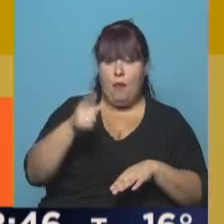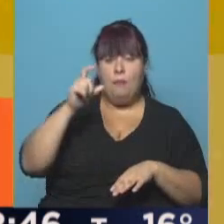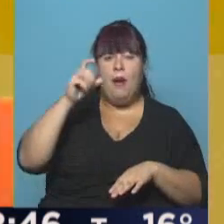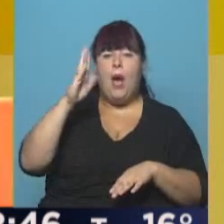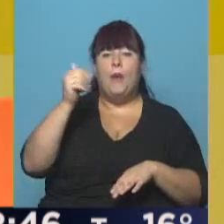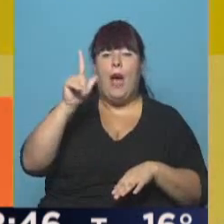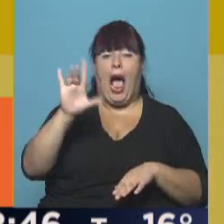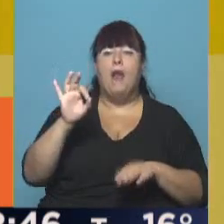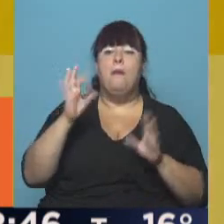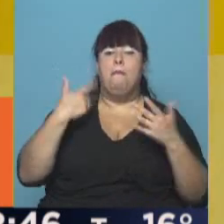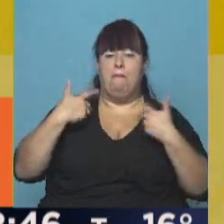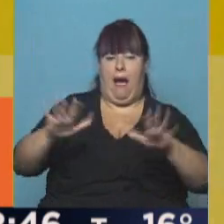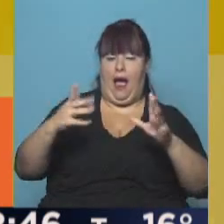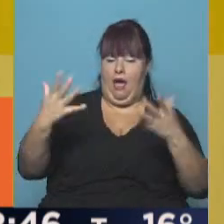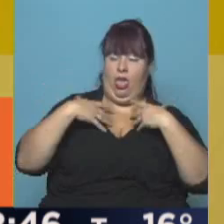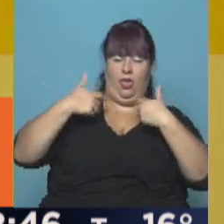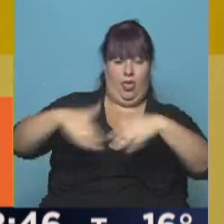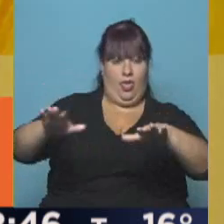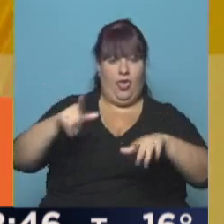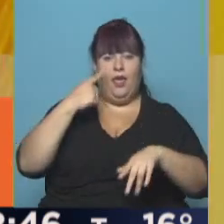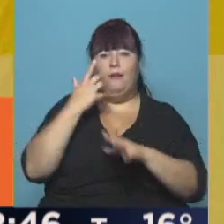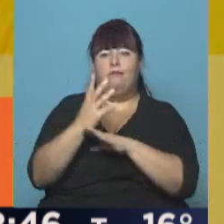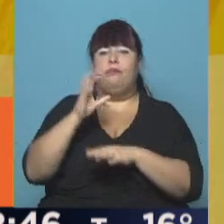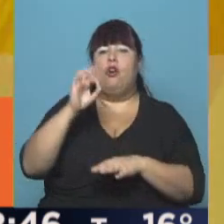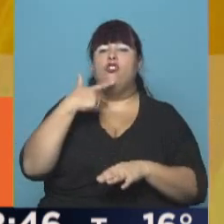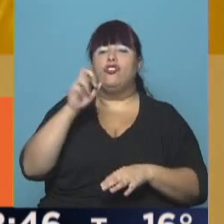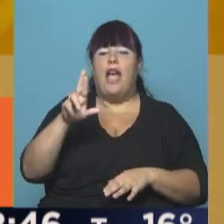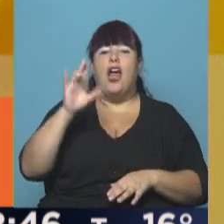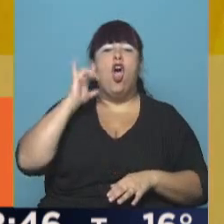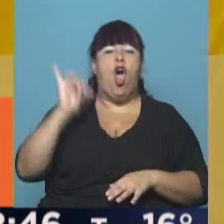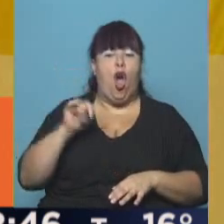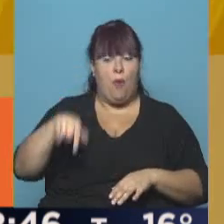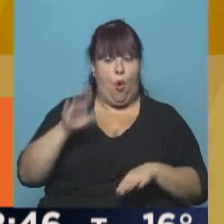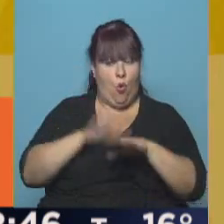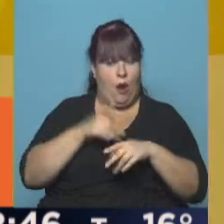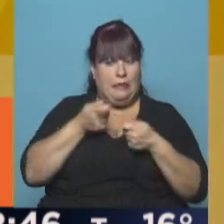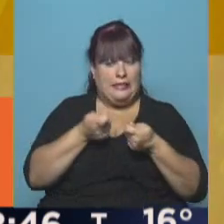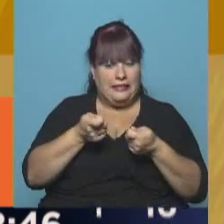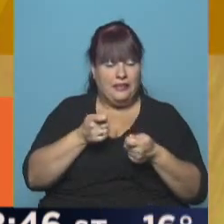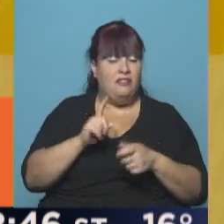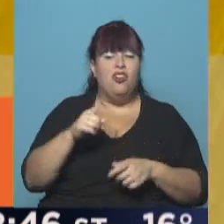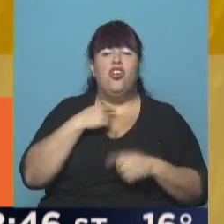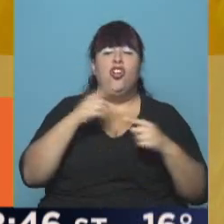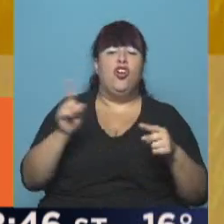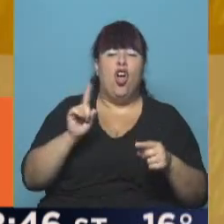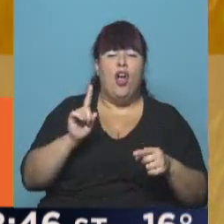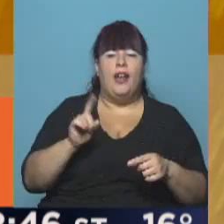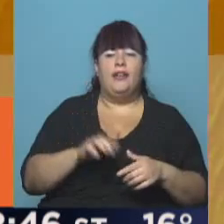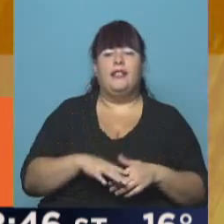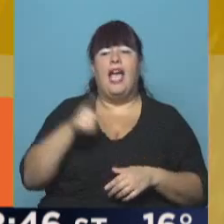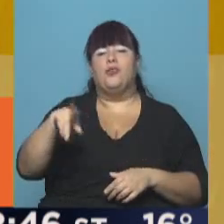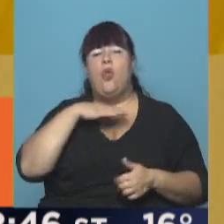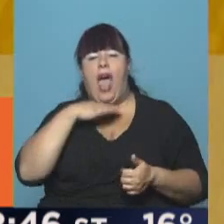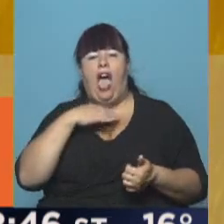Emanuel Balbo para sacárselo de encima, el famoso Oscar Zapito Gómez, que hoy está acusado de instigador, no grita, es